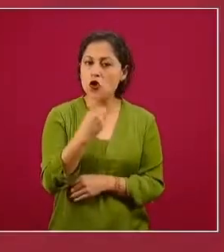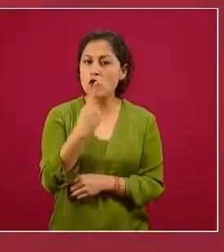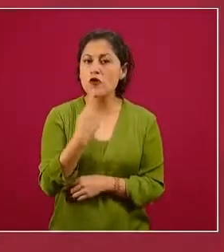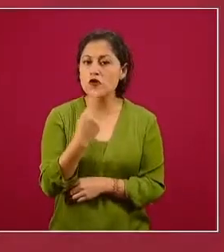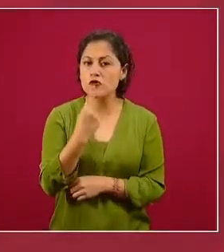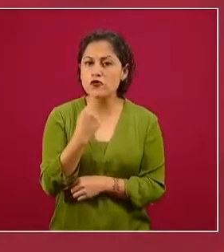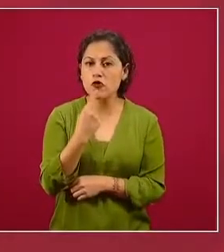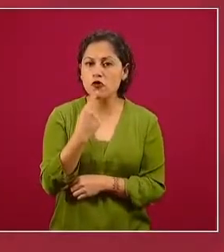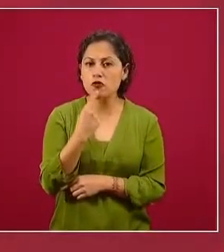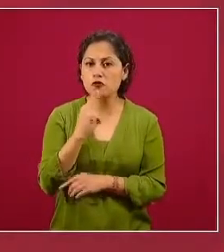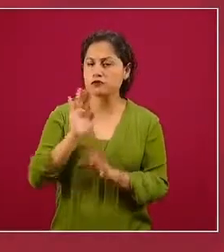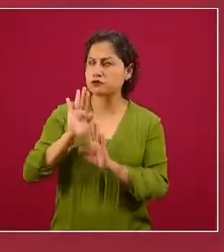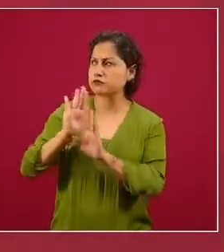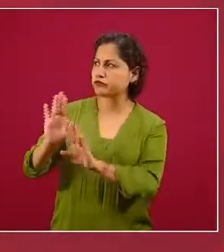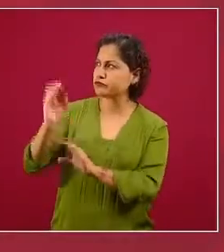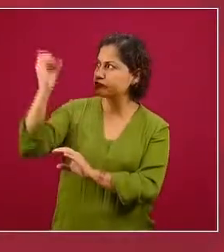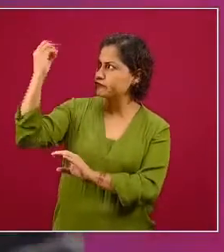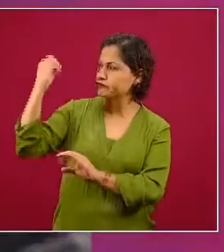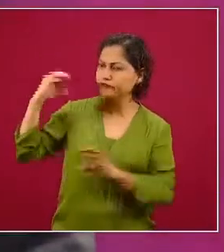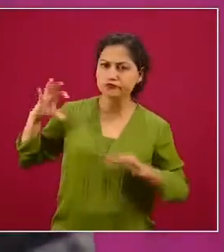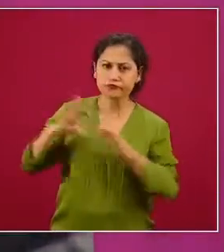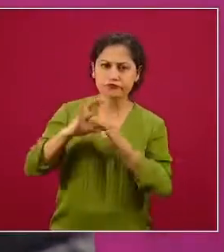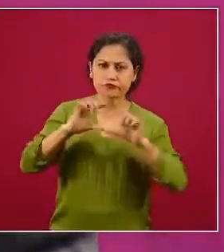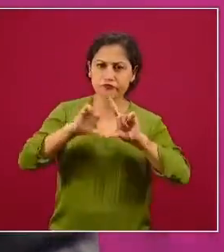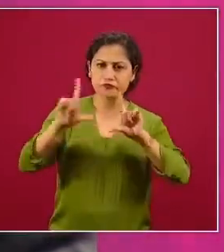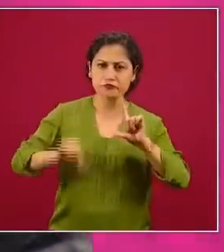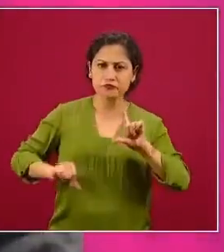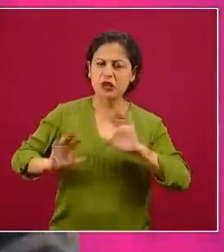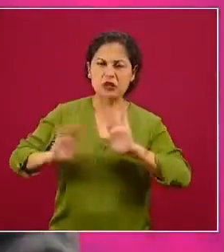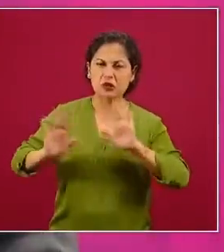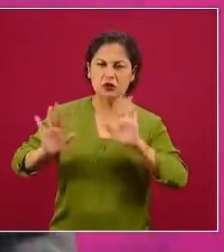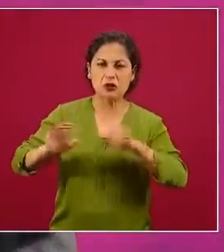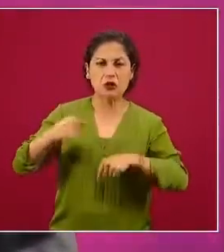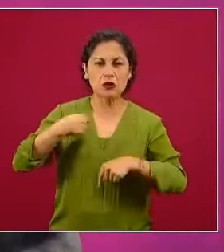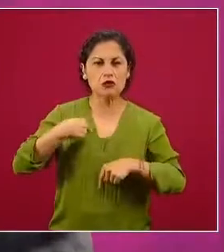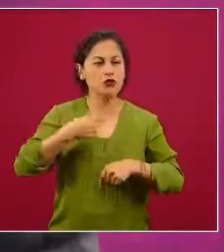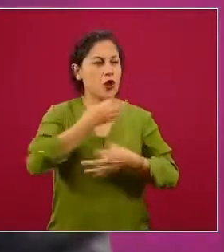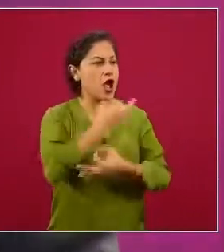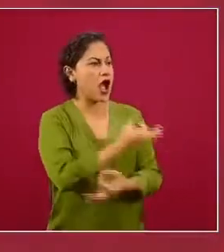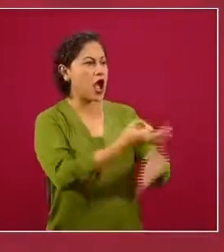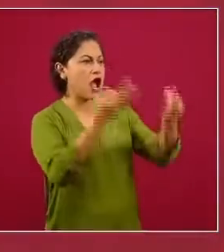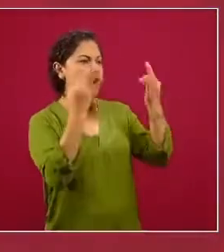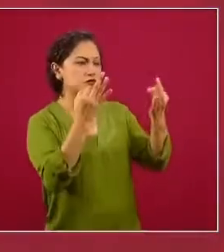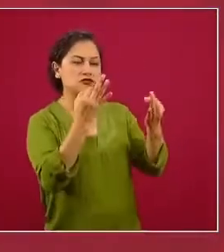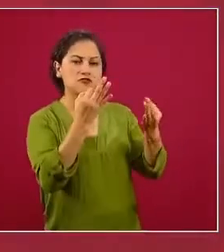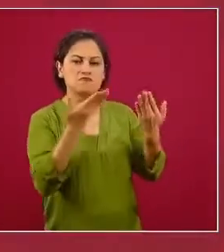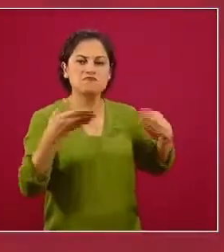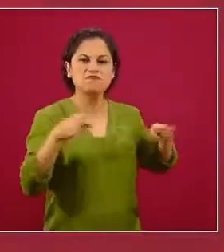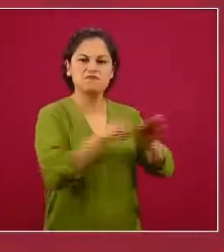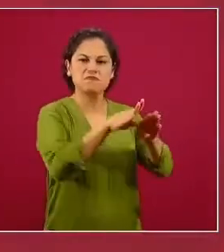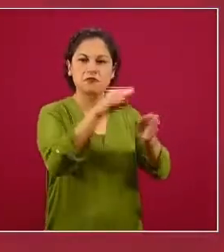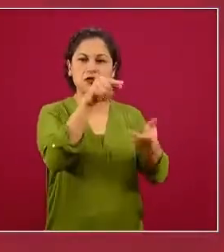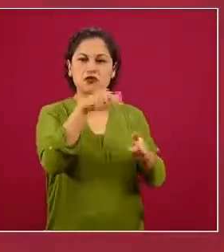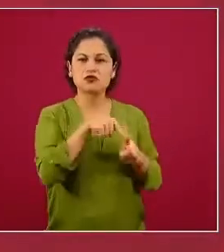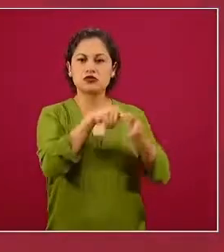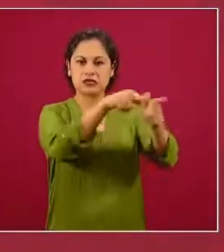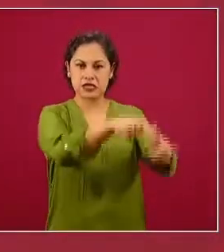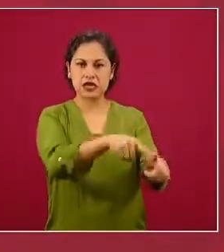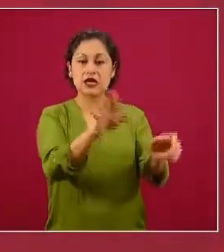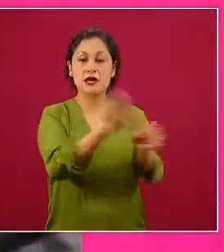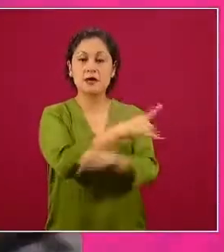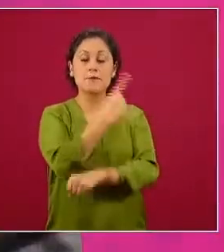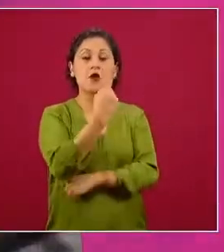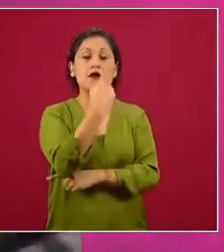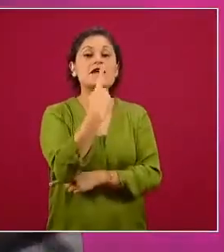entidad federativa, todavía no abrimos, nos vamos a rojo. Excelente, no tengo nada que decir. Felicitamos esta semana